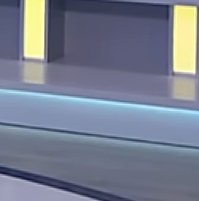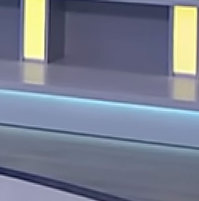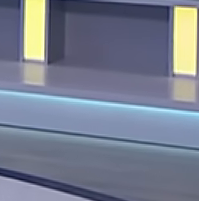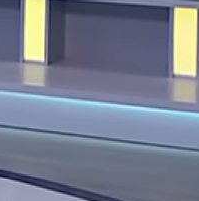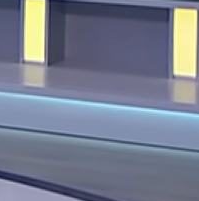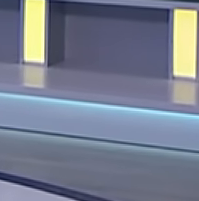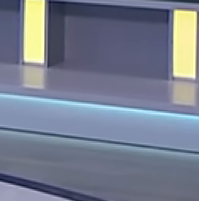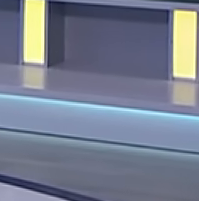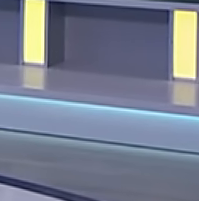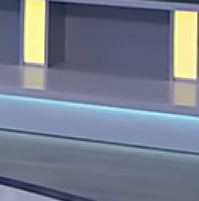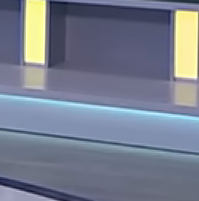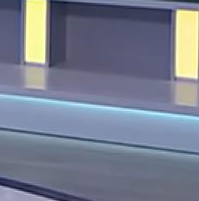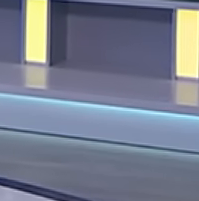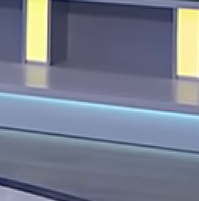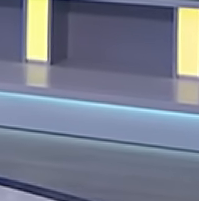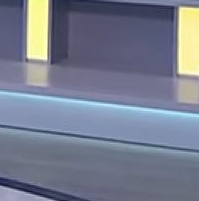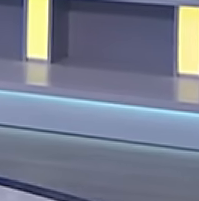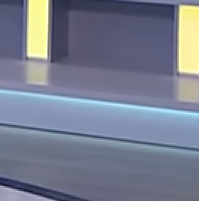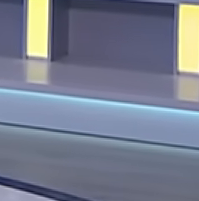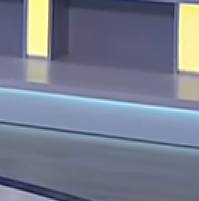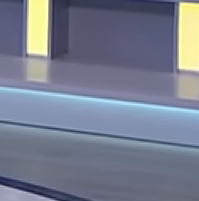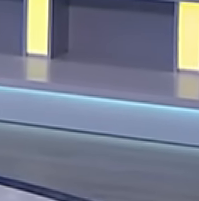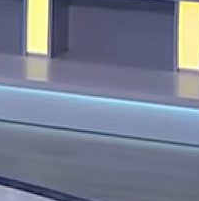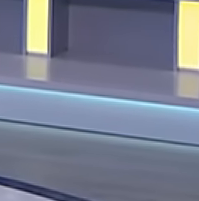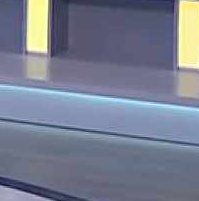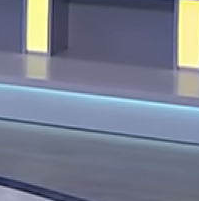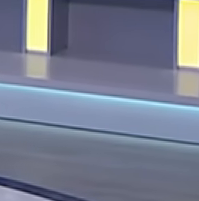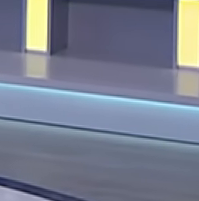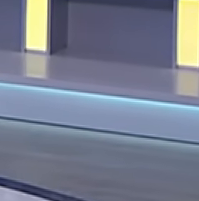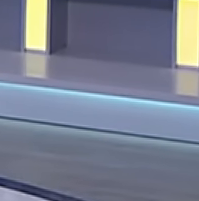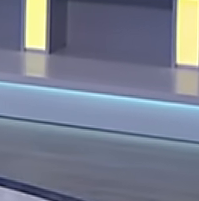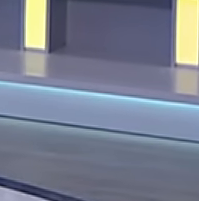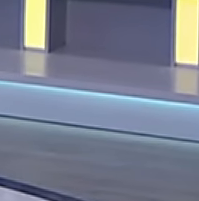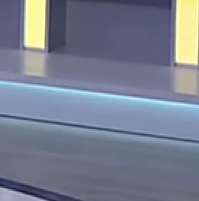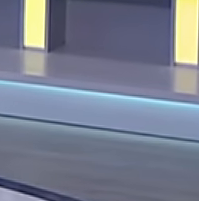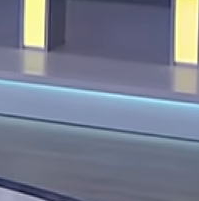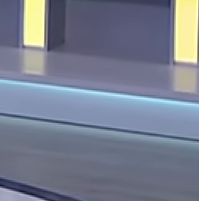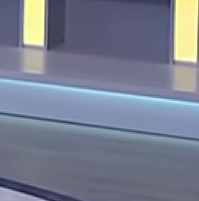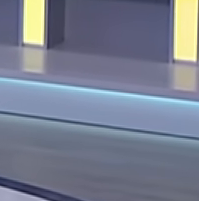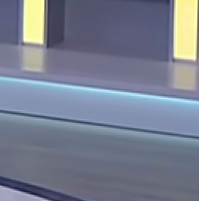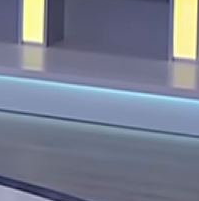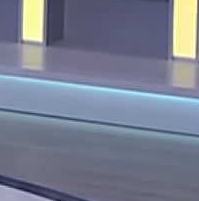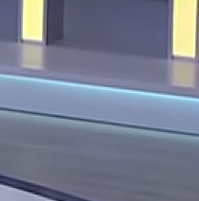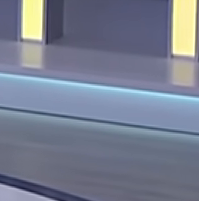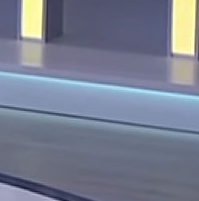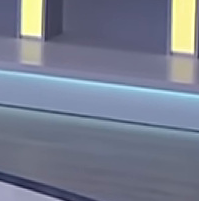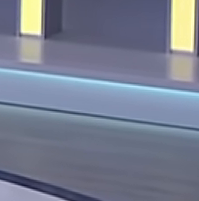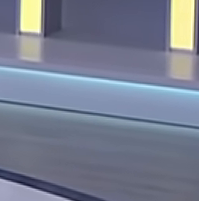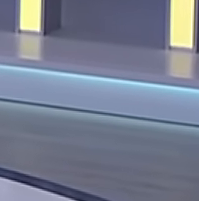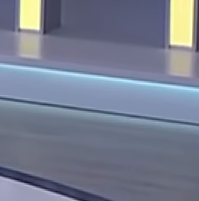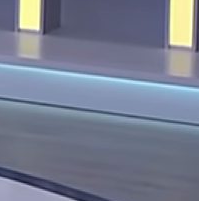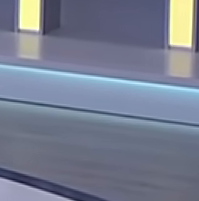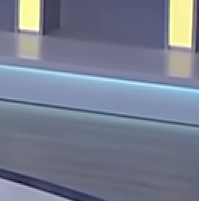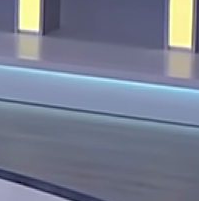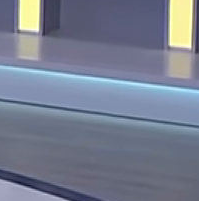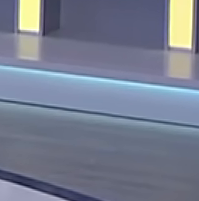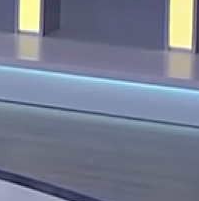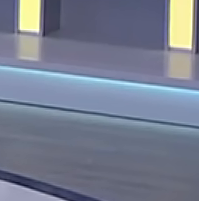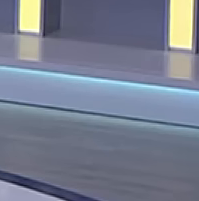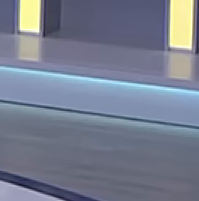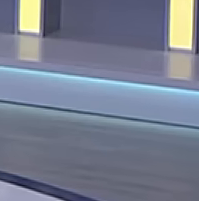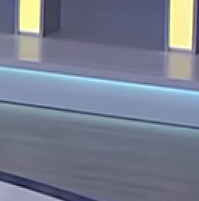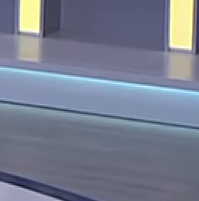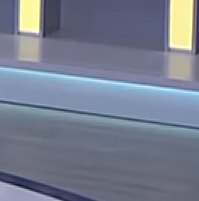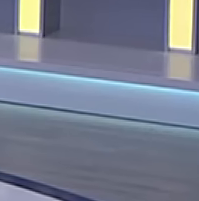de congestionamientos también. Y pues obviamente también le hacemos un llamado a la autoridad de tránsito para que haga estos controles pertinentes,